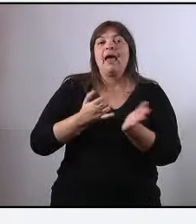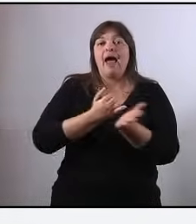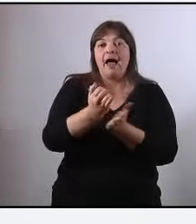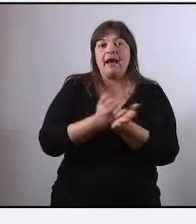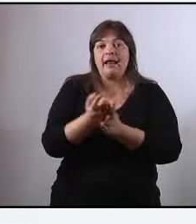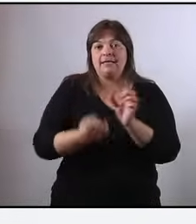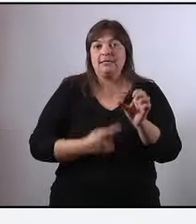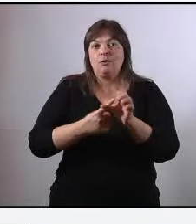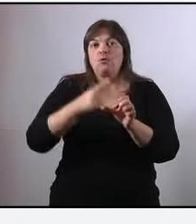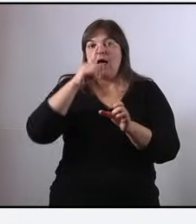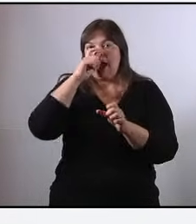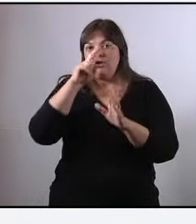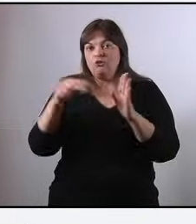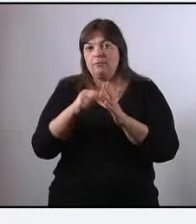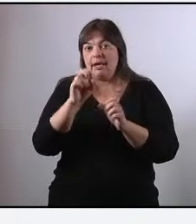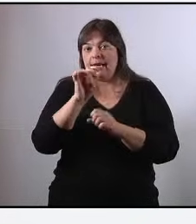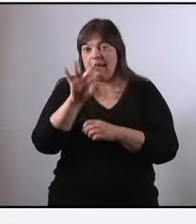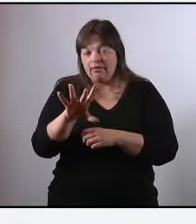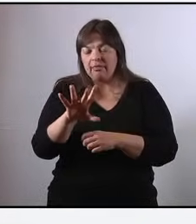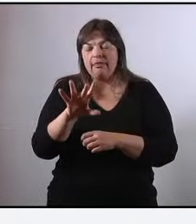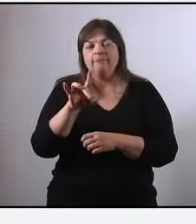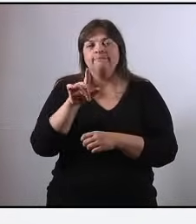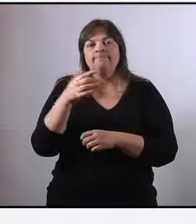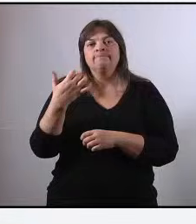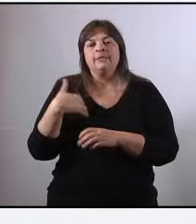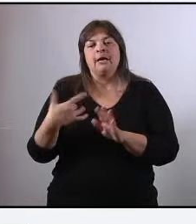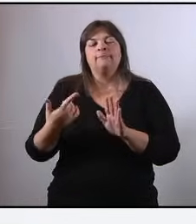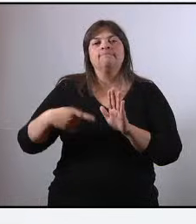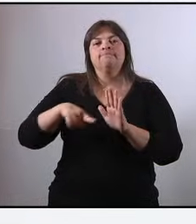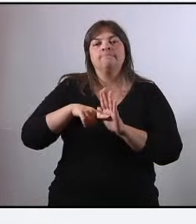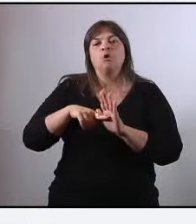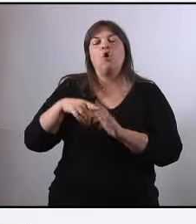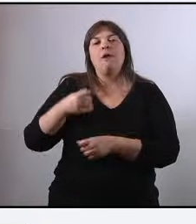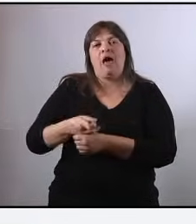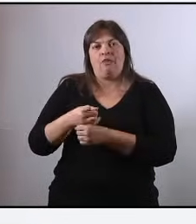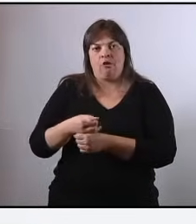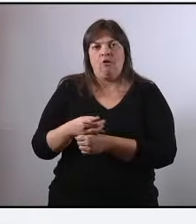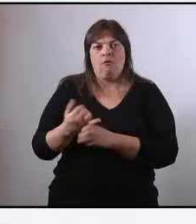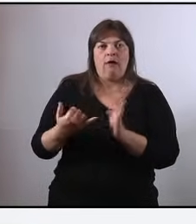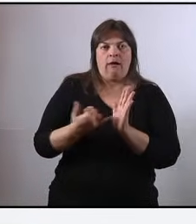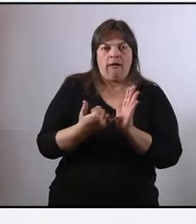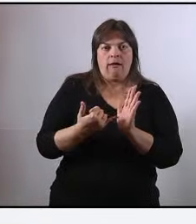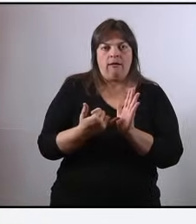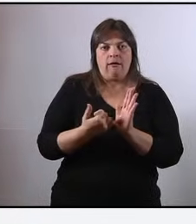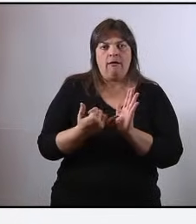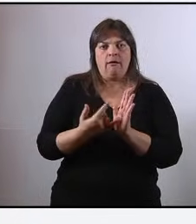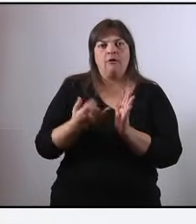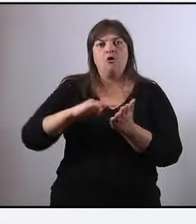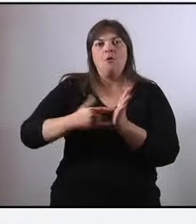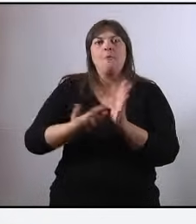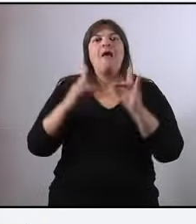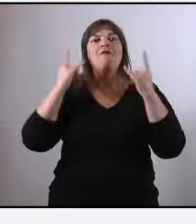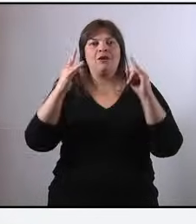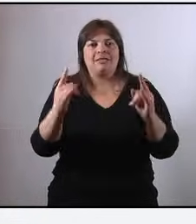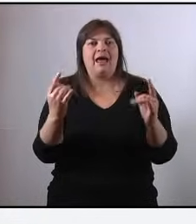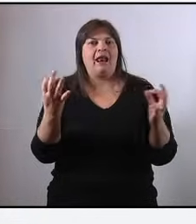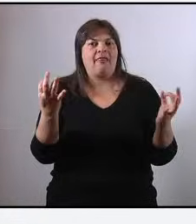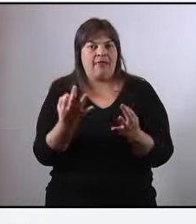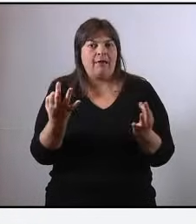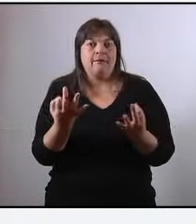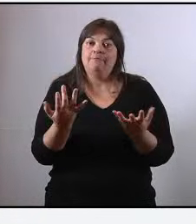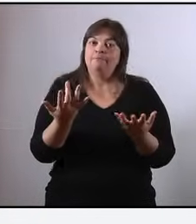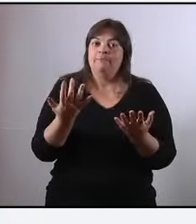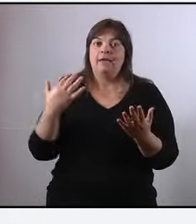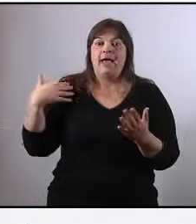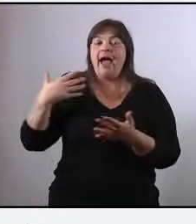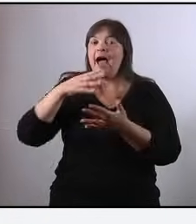del año 2015 ya fijaba esta obligación, la obligación de tener un plan forestal, y no se ha cumplido